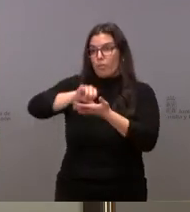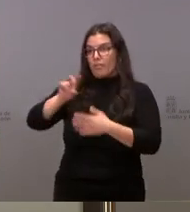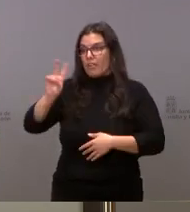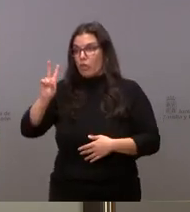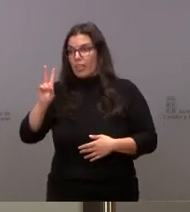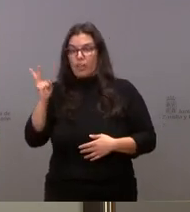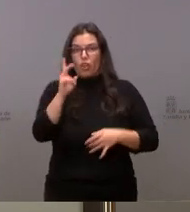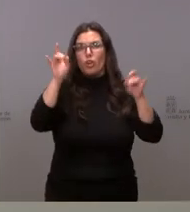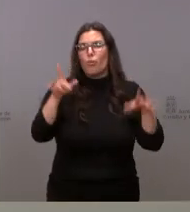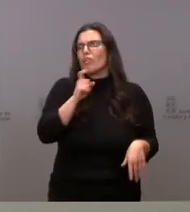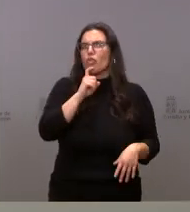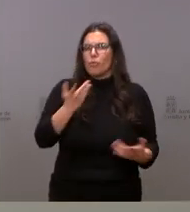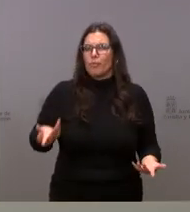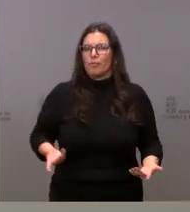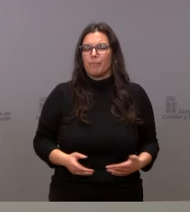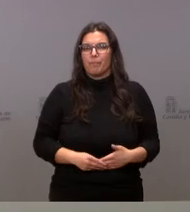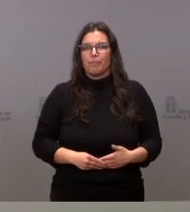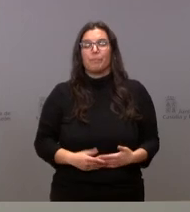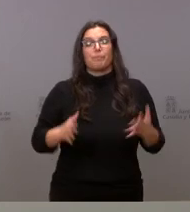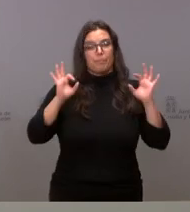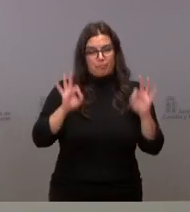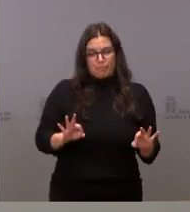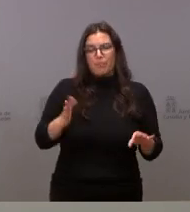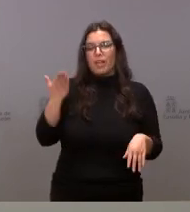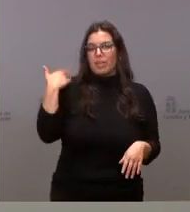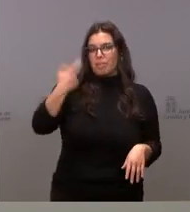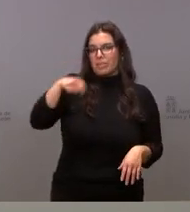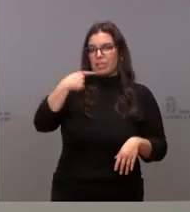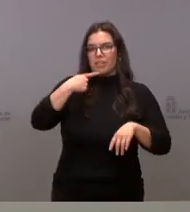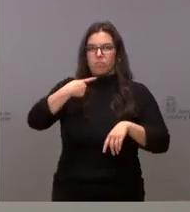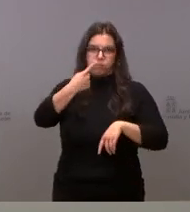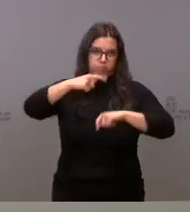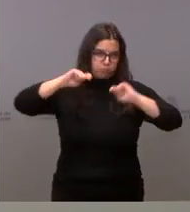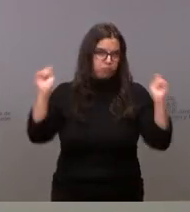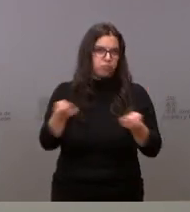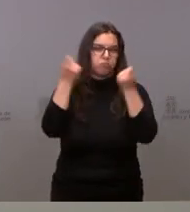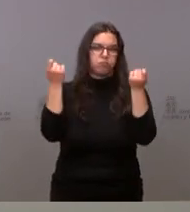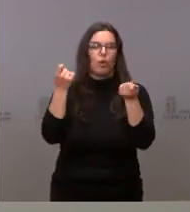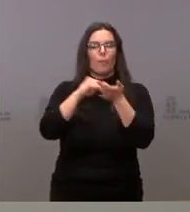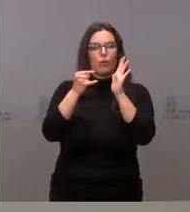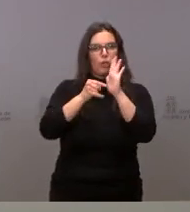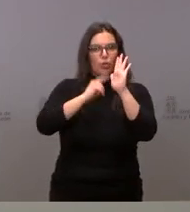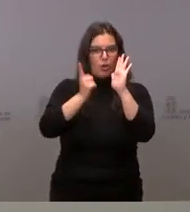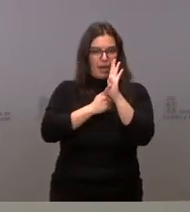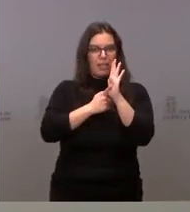por ejemplo el presidente ayer efectivamente hizo el anuncio que está ahí de un proyecto de ley una ley de competitividad del